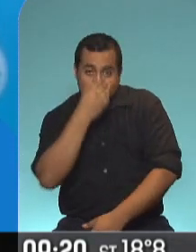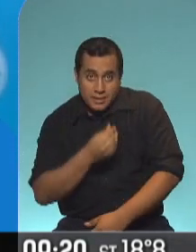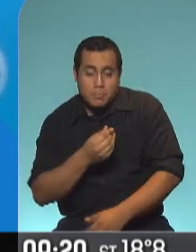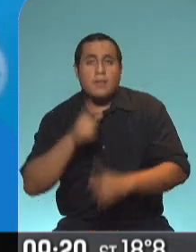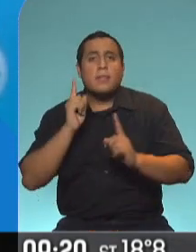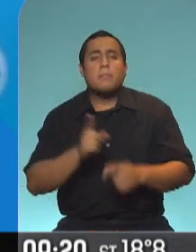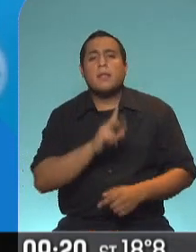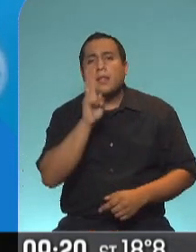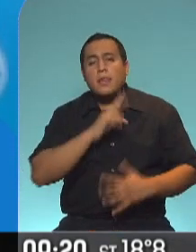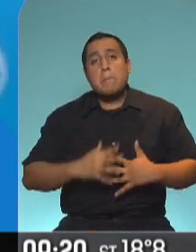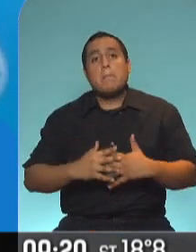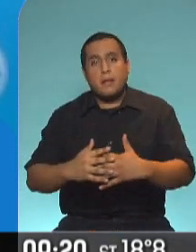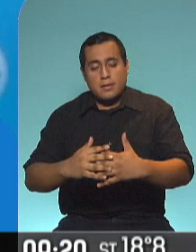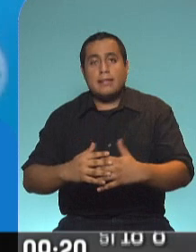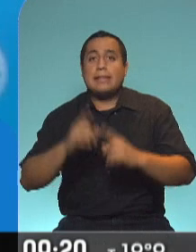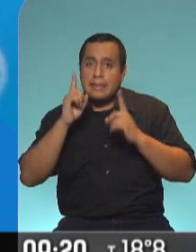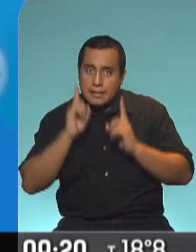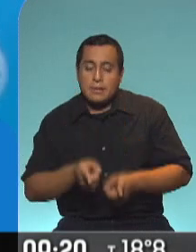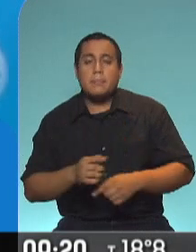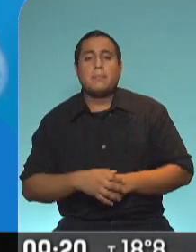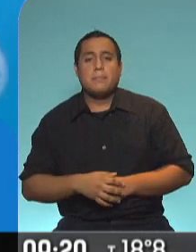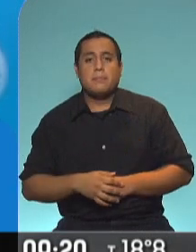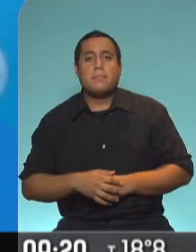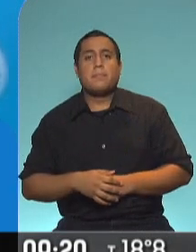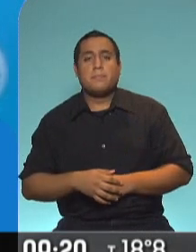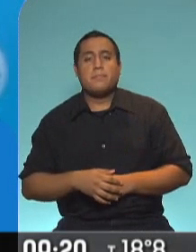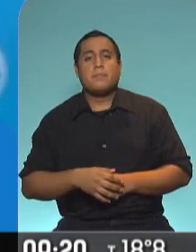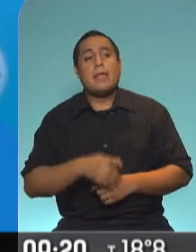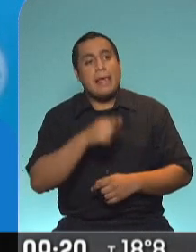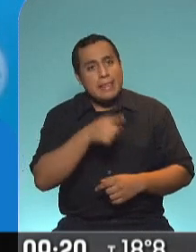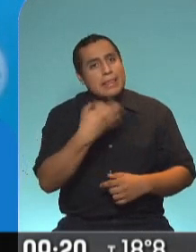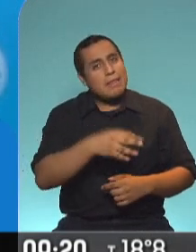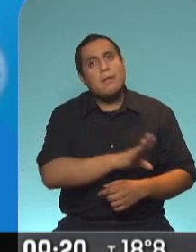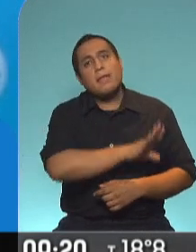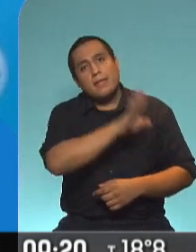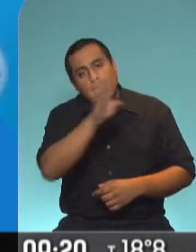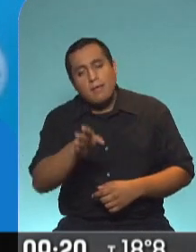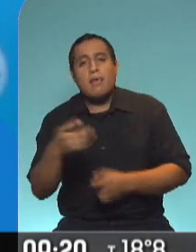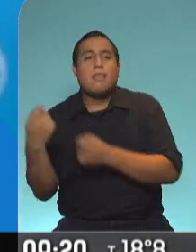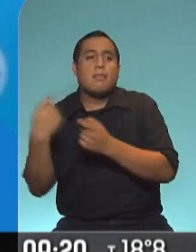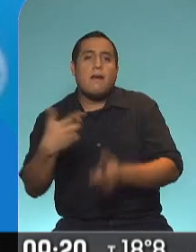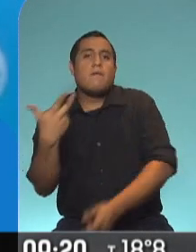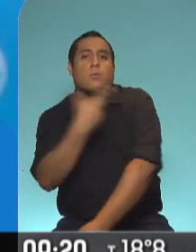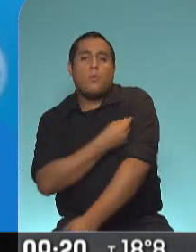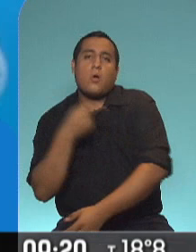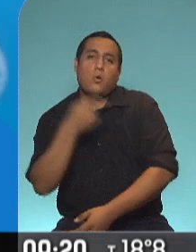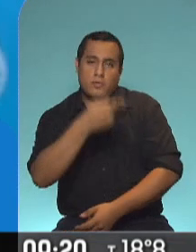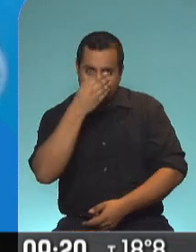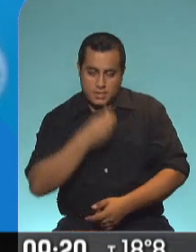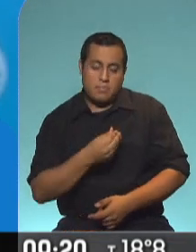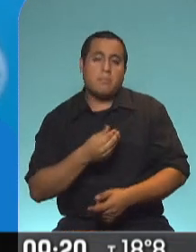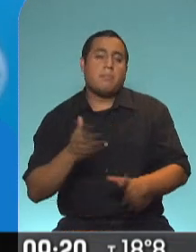embarazadas reforzar el concepto de acercarse a recibir la vacuna antigripal lo